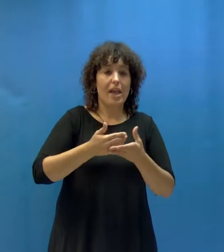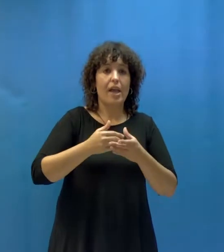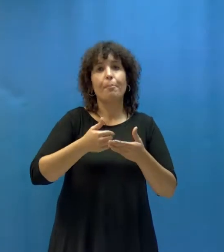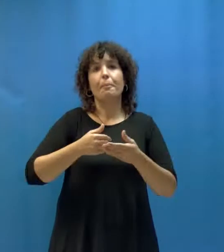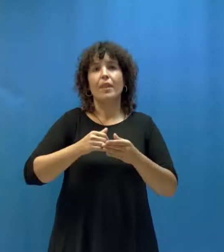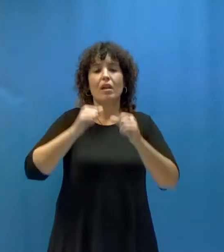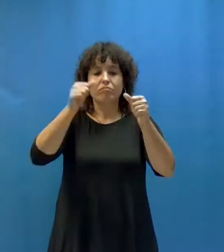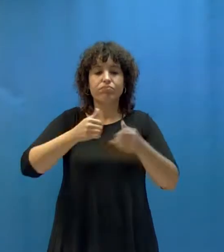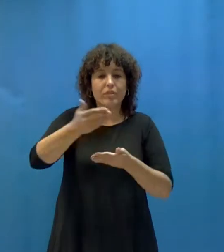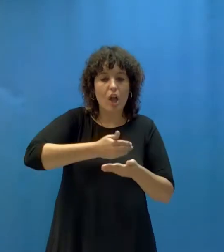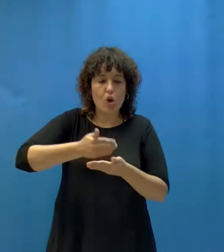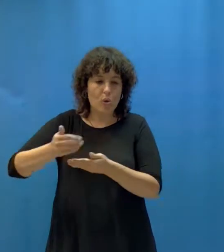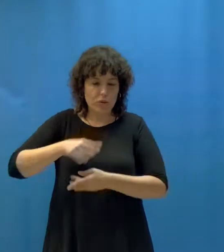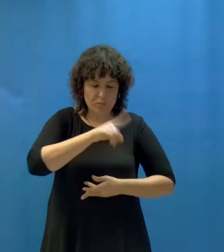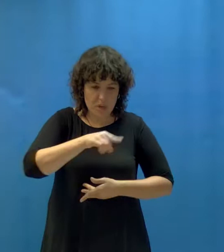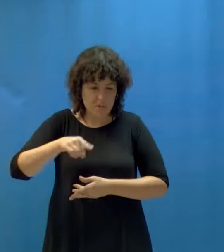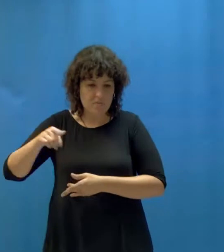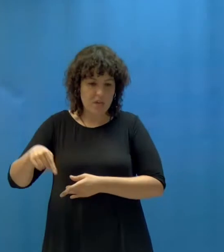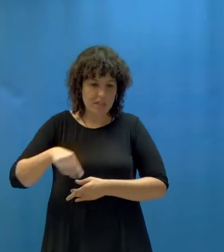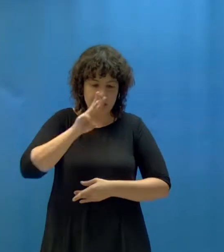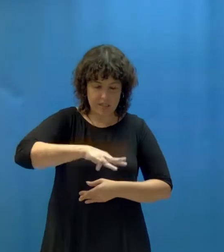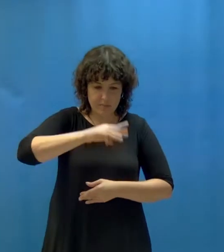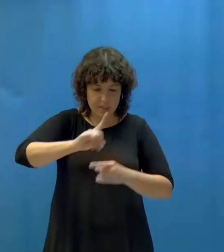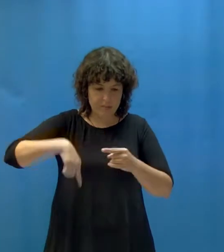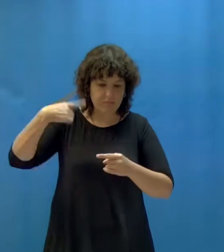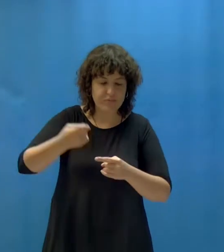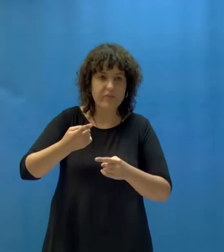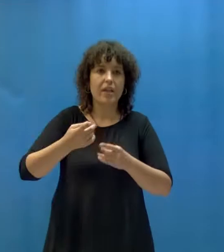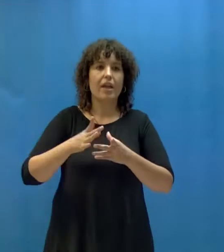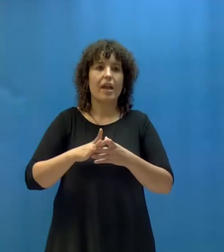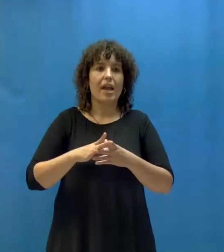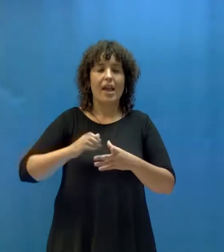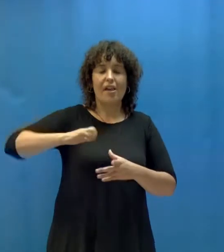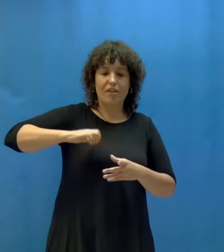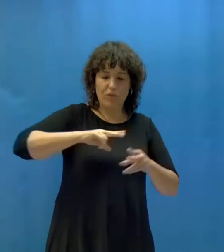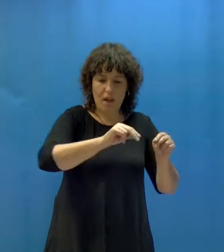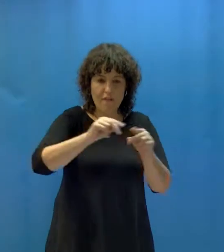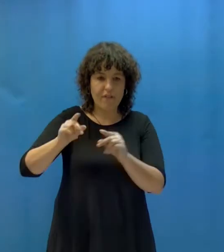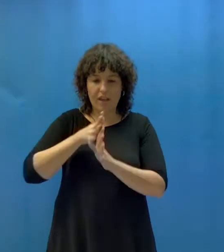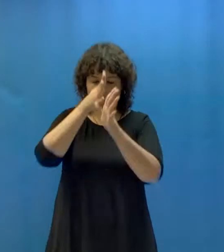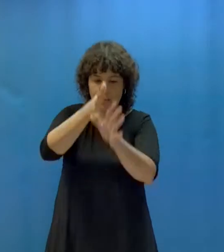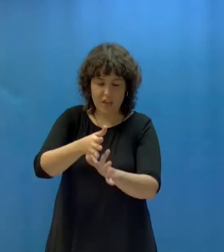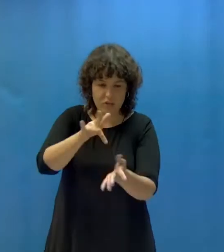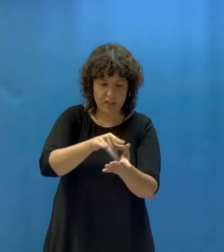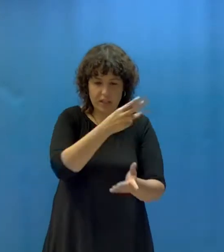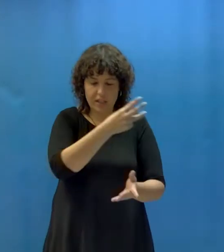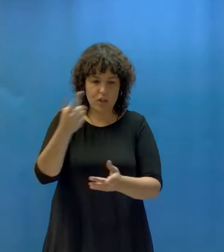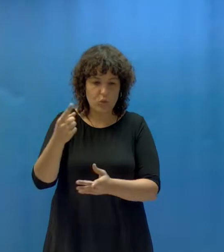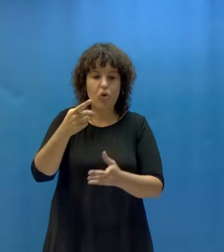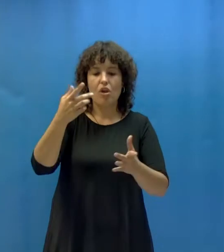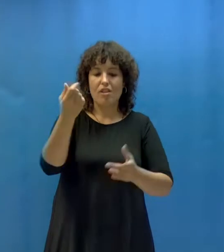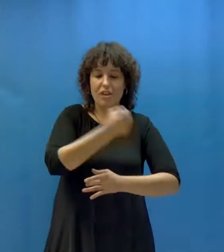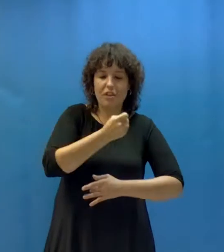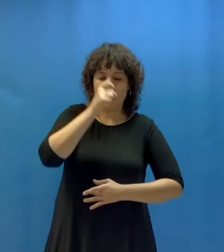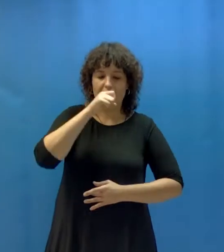previsión de vencimiento mensual en el próximo trimestre, el perfil de vencimiento de la deuda para los próximos 10 años a 31 de diciembre de 2017, los